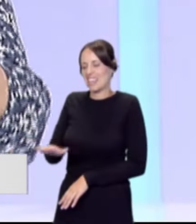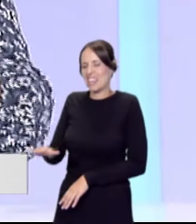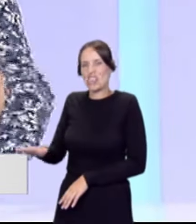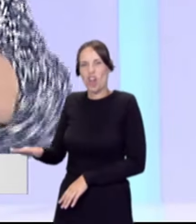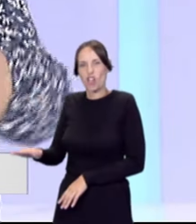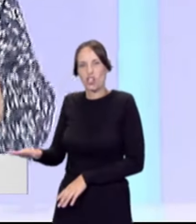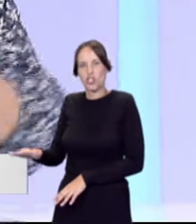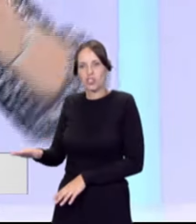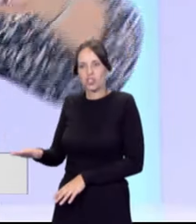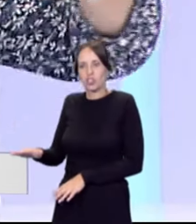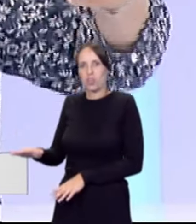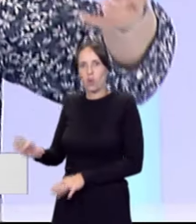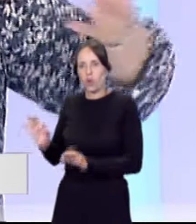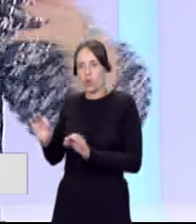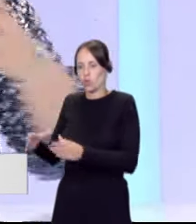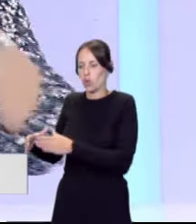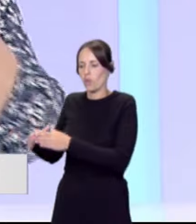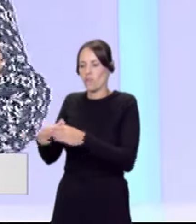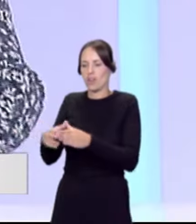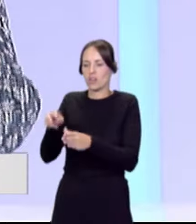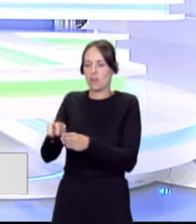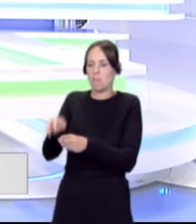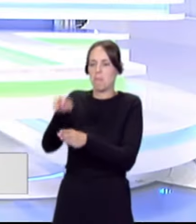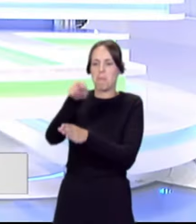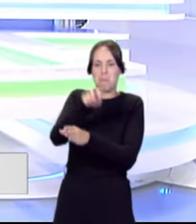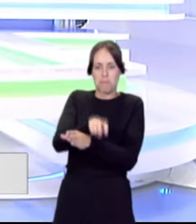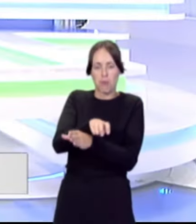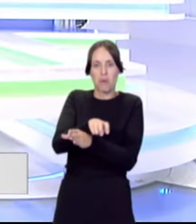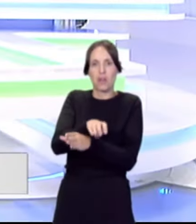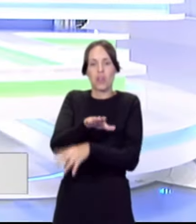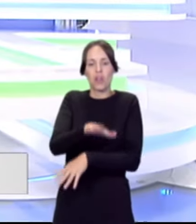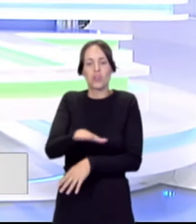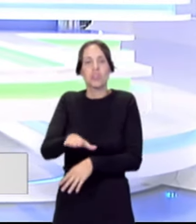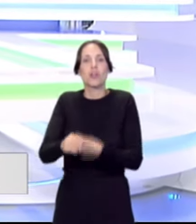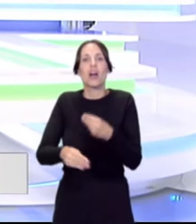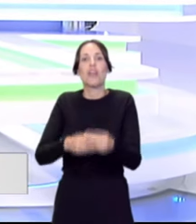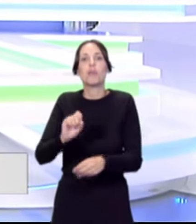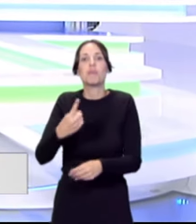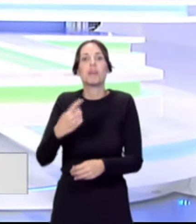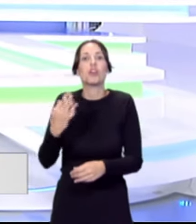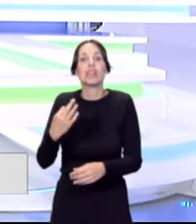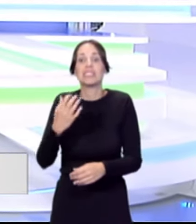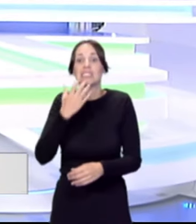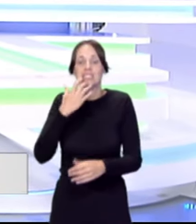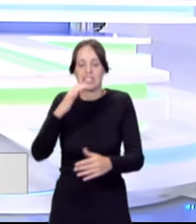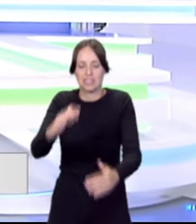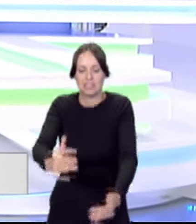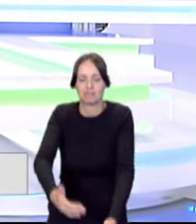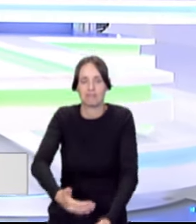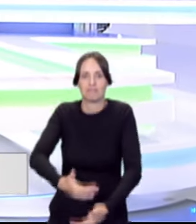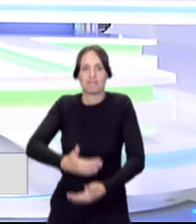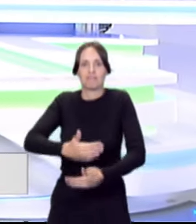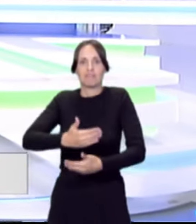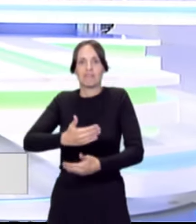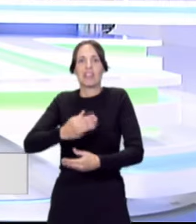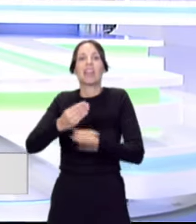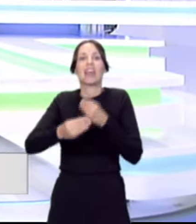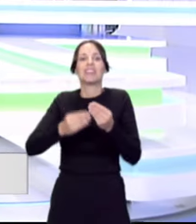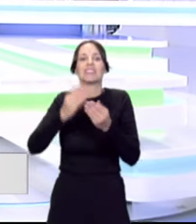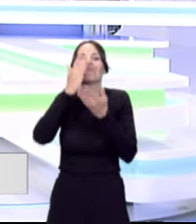y cuando los ponen de un sitio a otro, lo primero que hacen cuando lo coge él o la de la Cruz Roja es, le tocan la